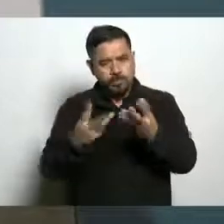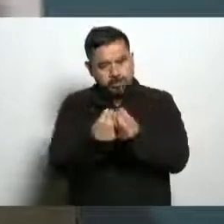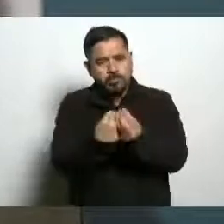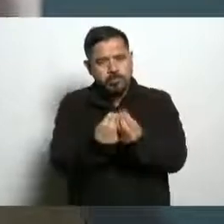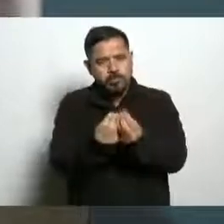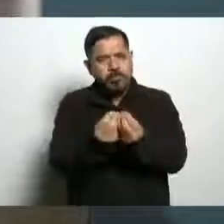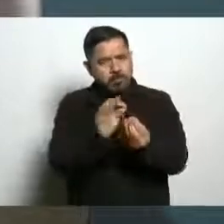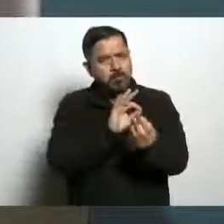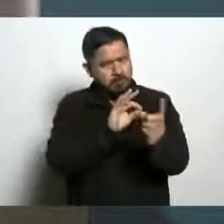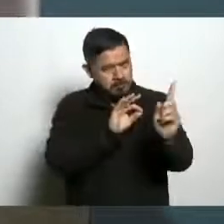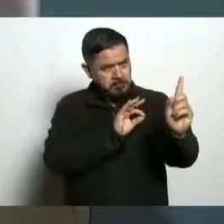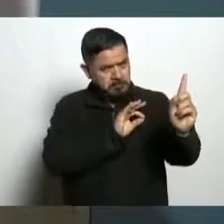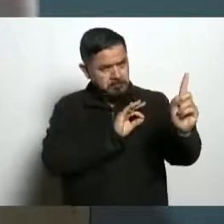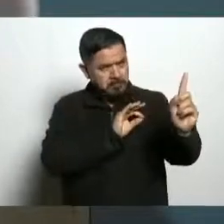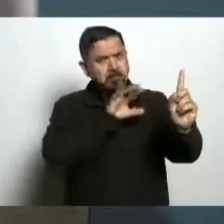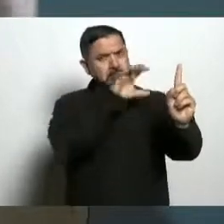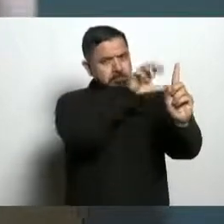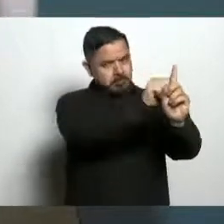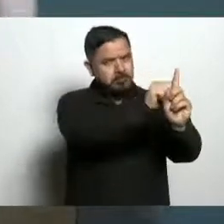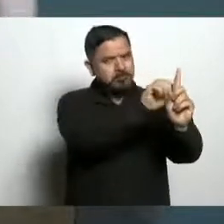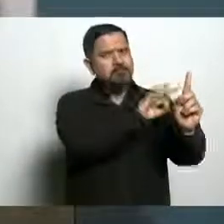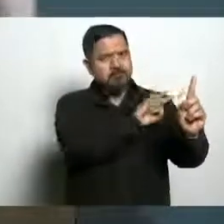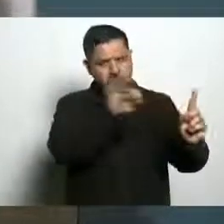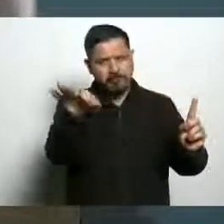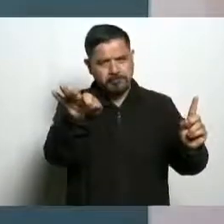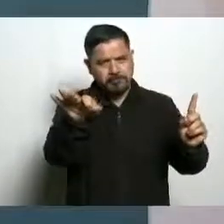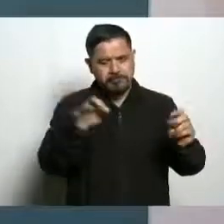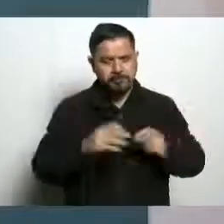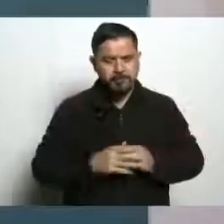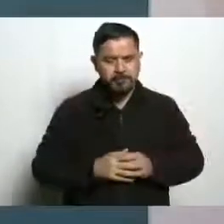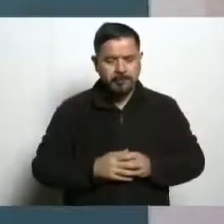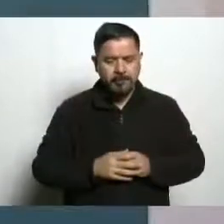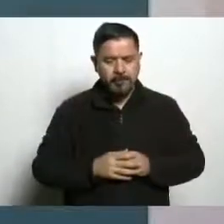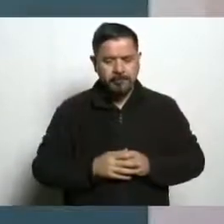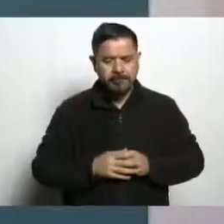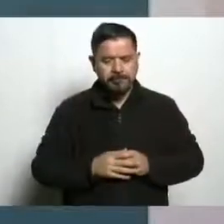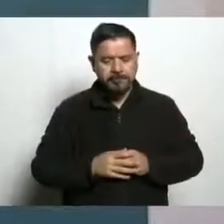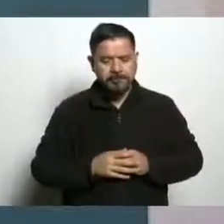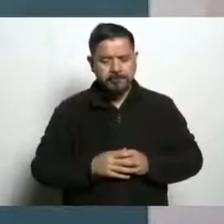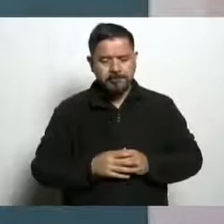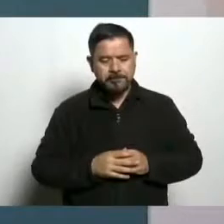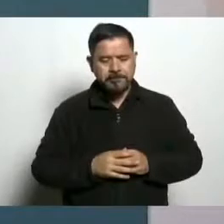podemos lograr eso. Desde luego, como